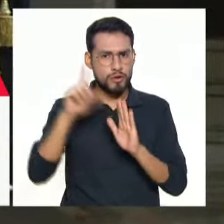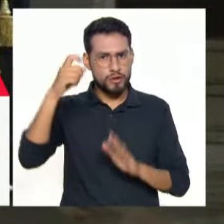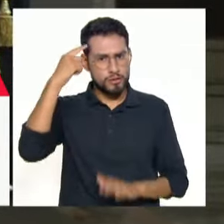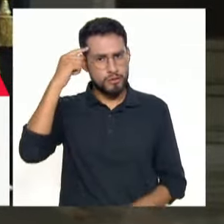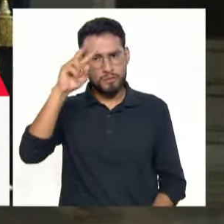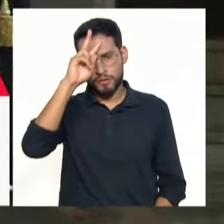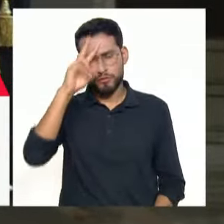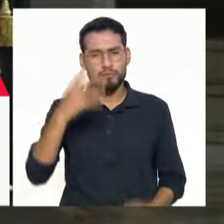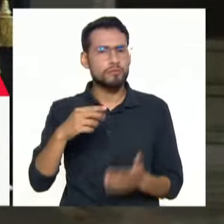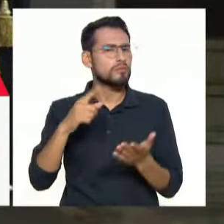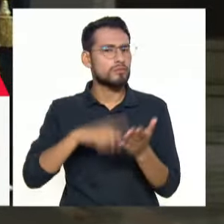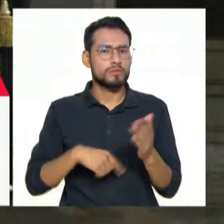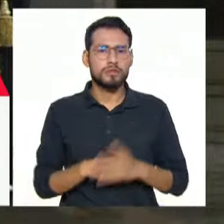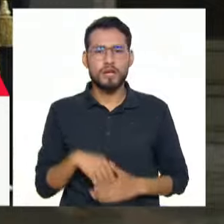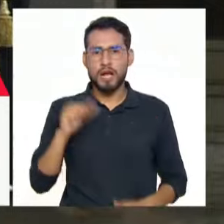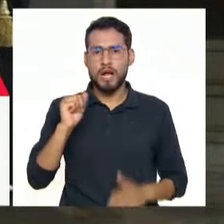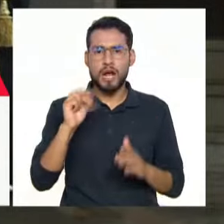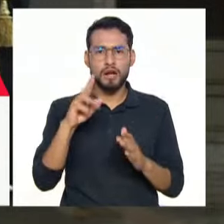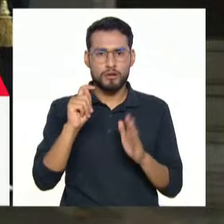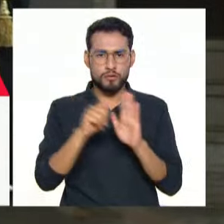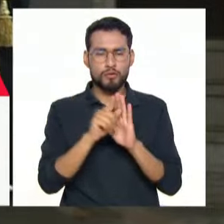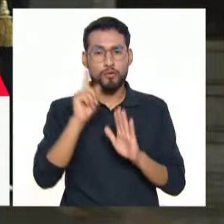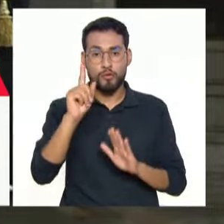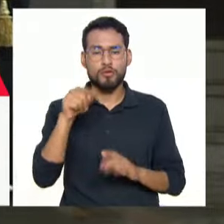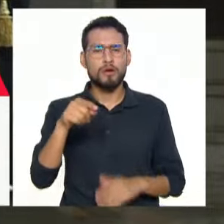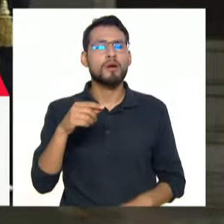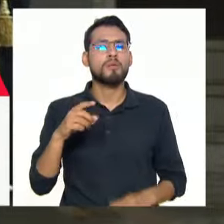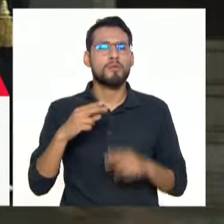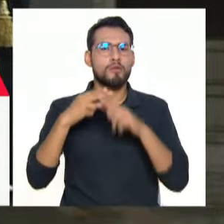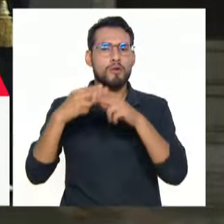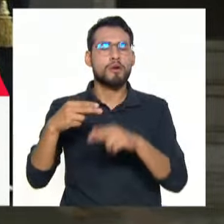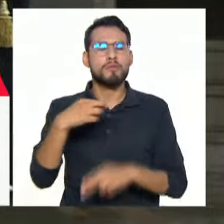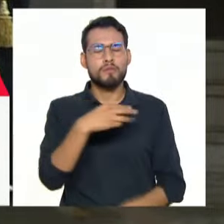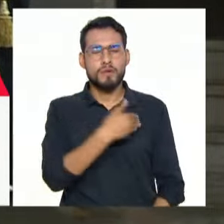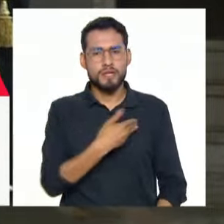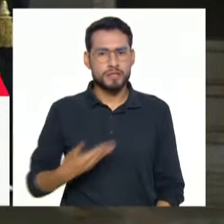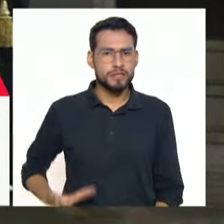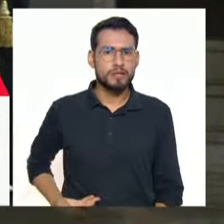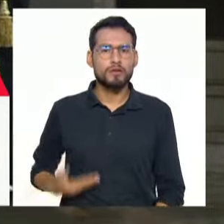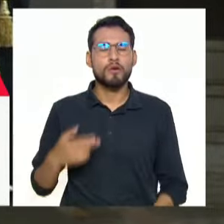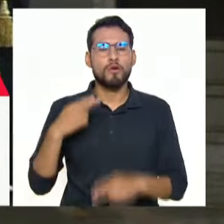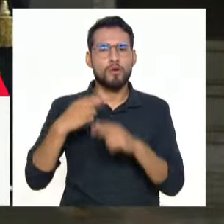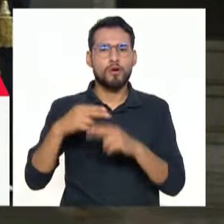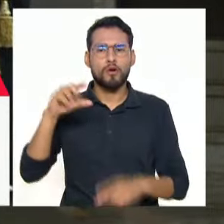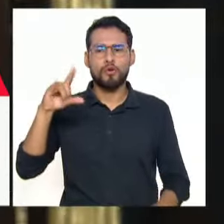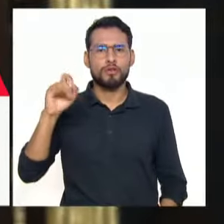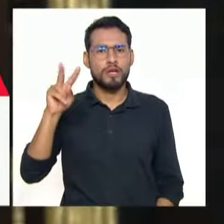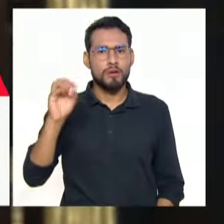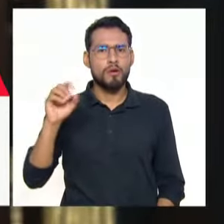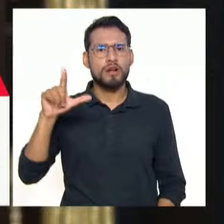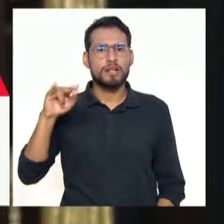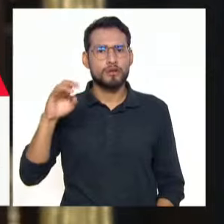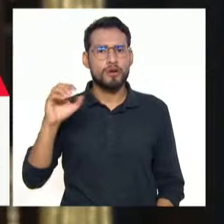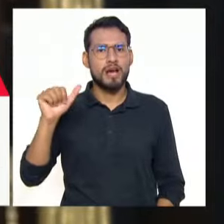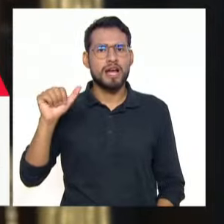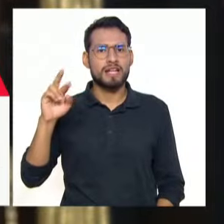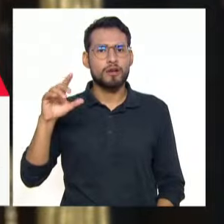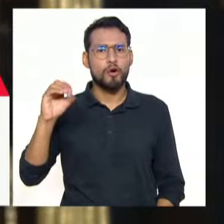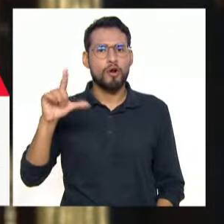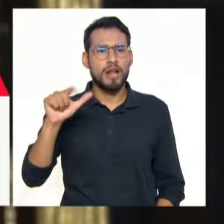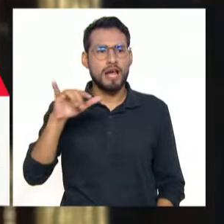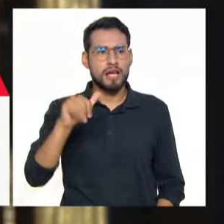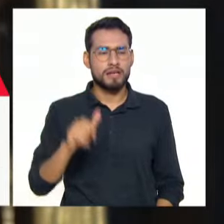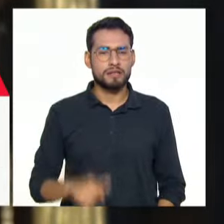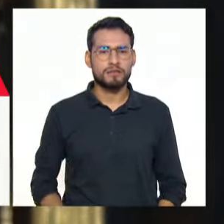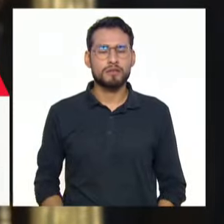se resuelve, artículo 1, nombrar Presidente del Consejo de Ministros al señor Gustavo Lino Adriansen Olaya.